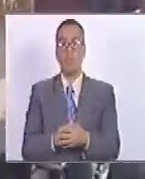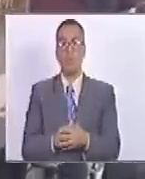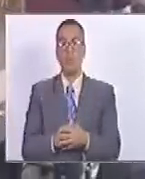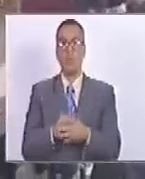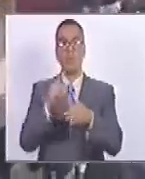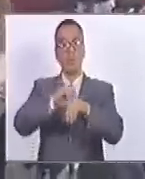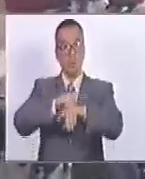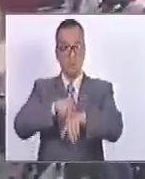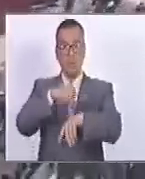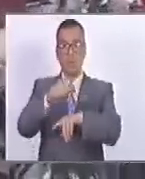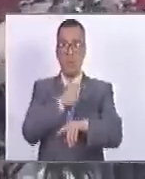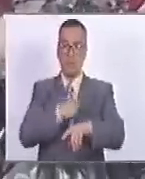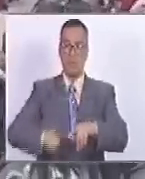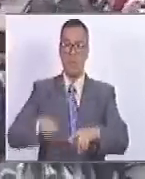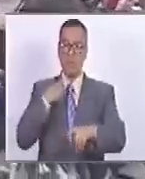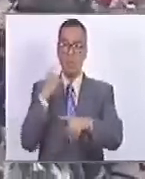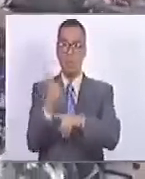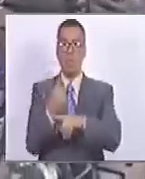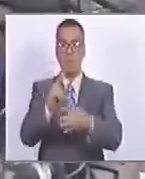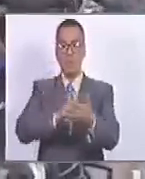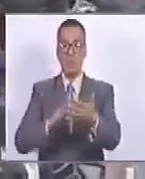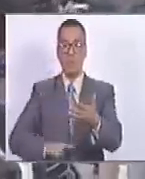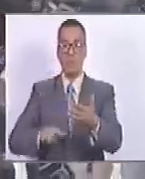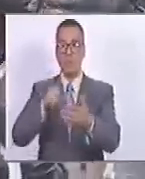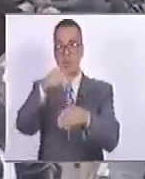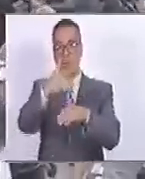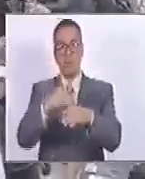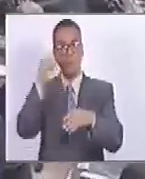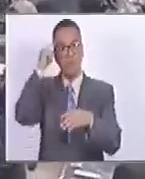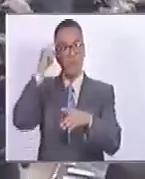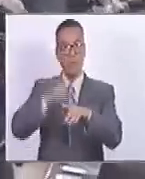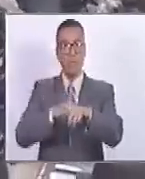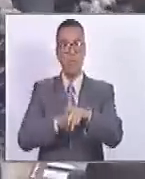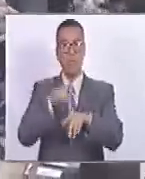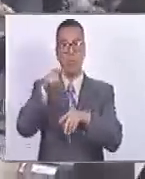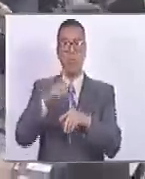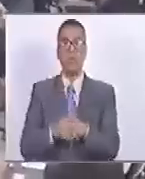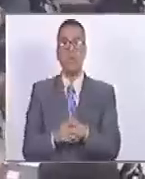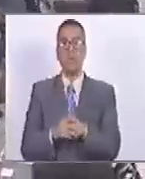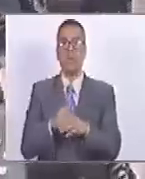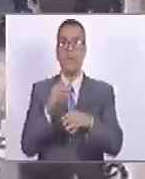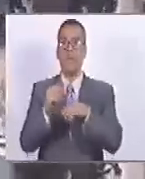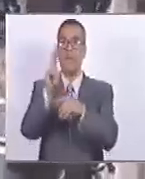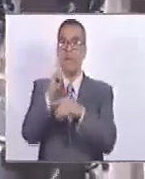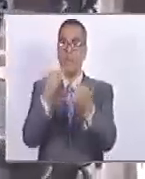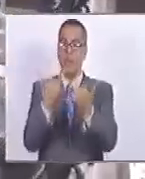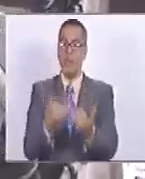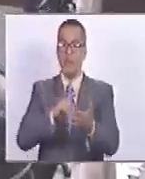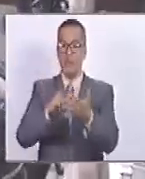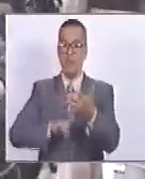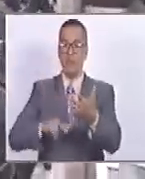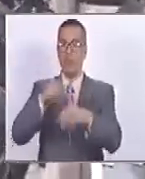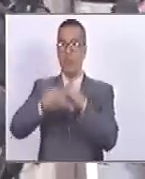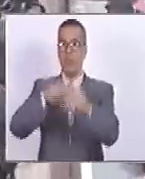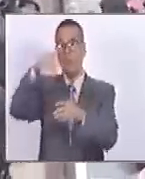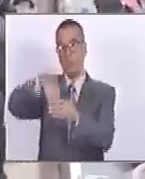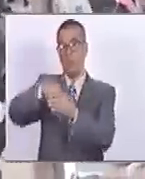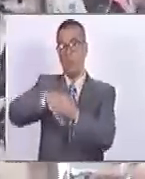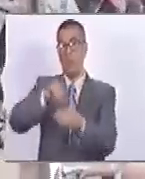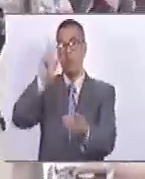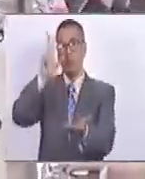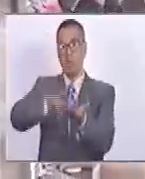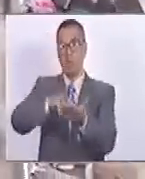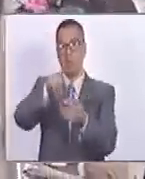A continuación, el presidente ordenó dar lectura a la propuesta del orden del día, la cual, una vez leída y sometida a votación,